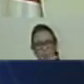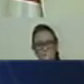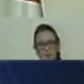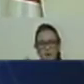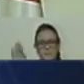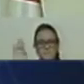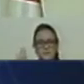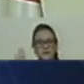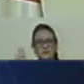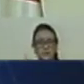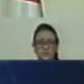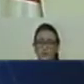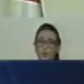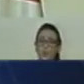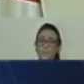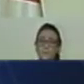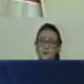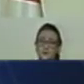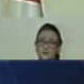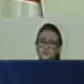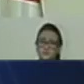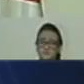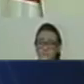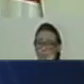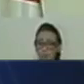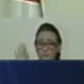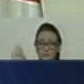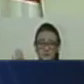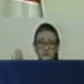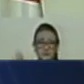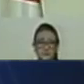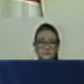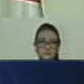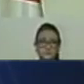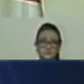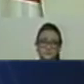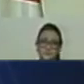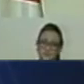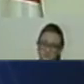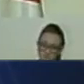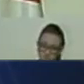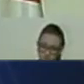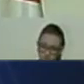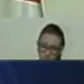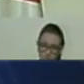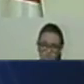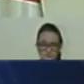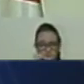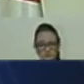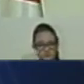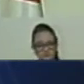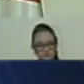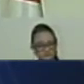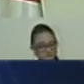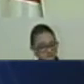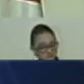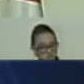a cumplirse ese juramento. Bueno, felicito al Poder Electoral, estoy a sus